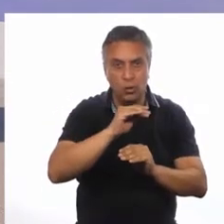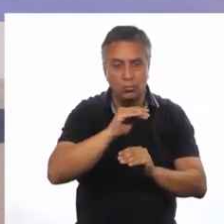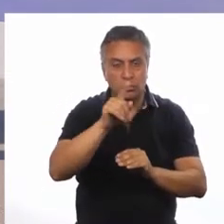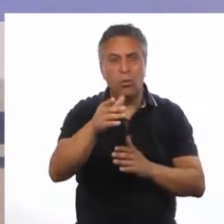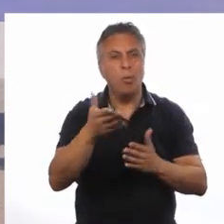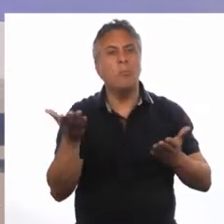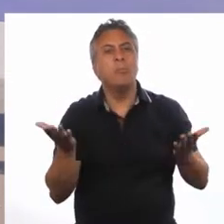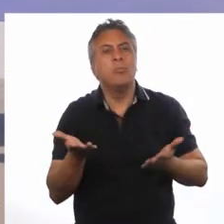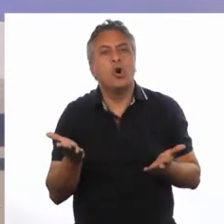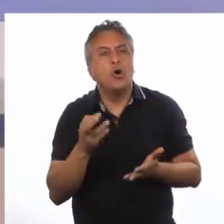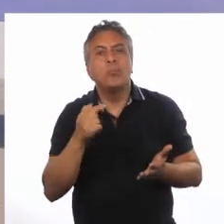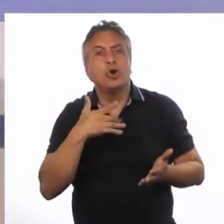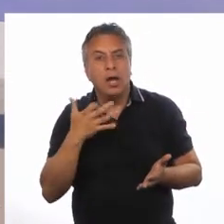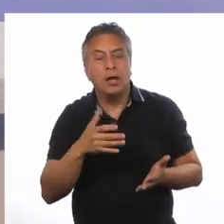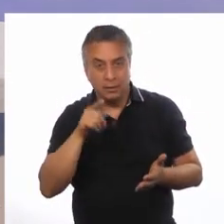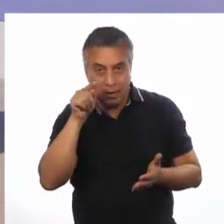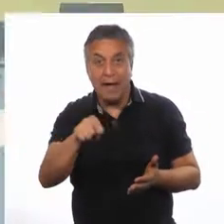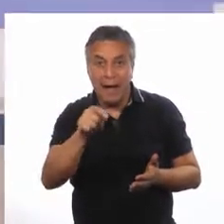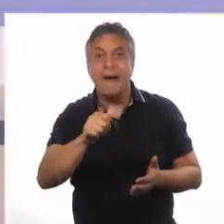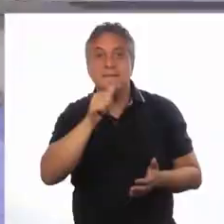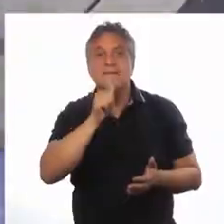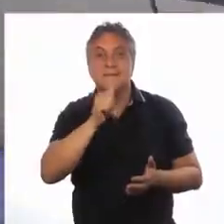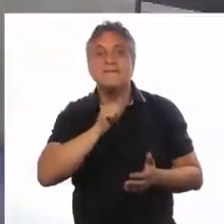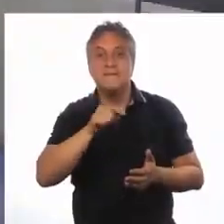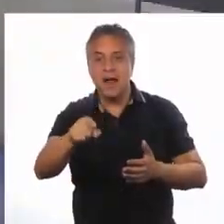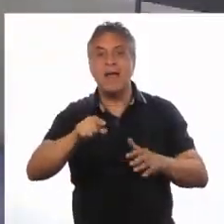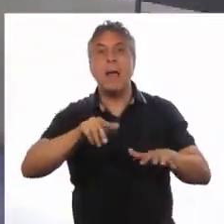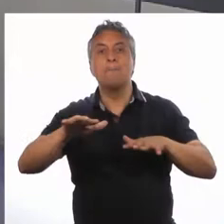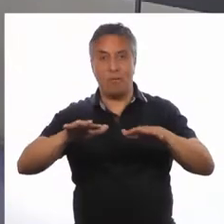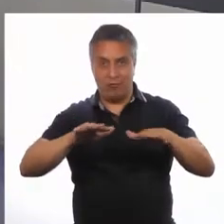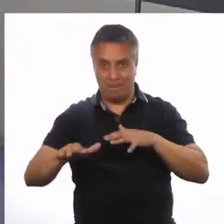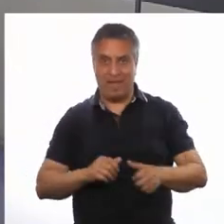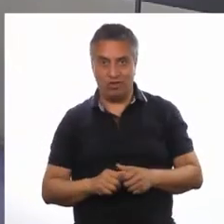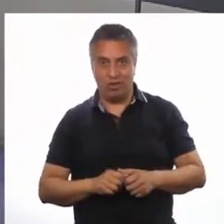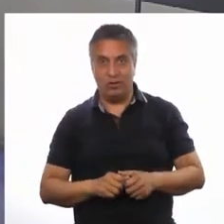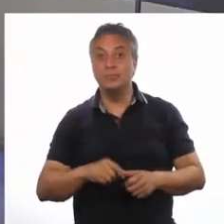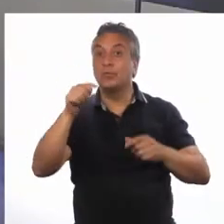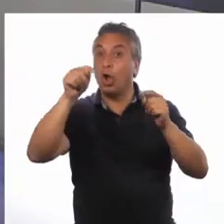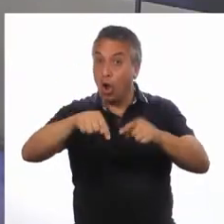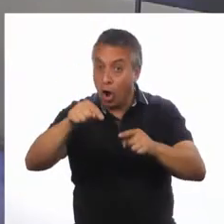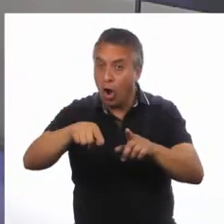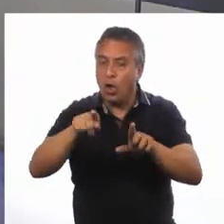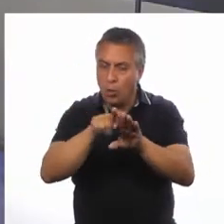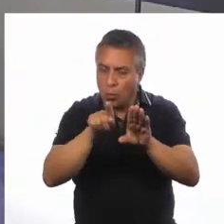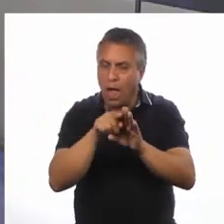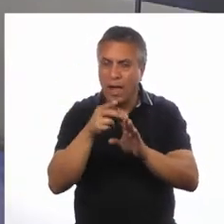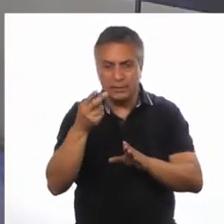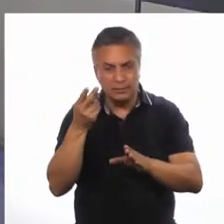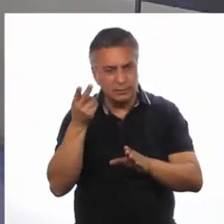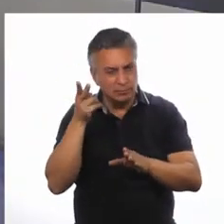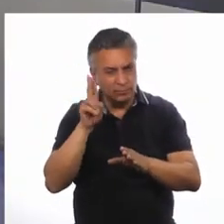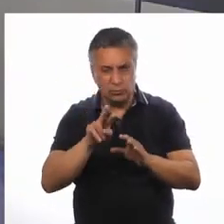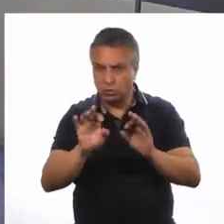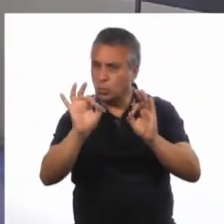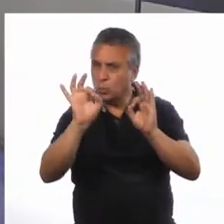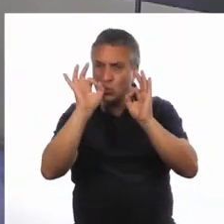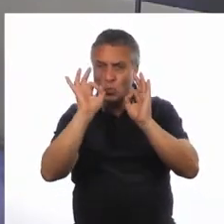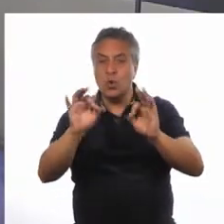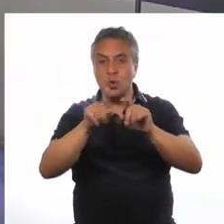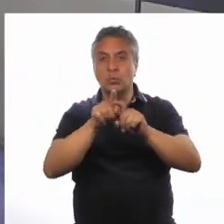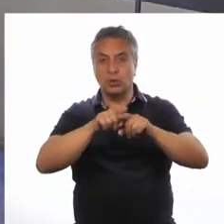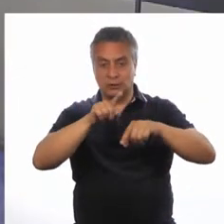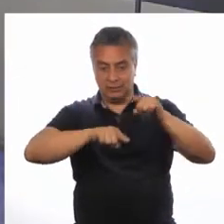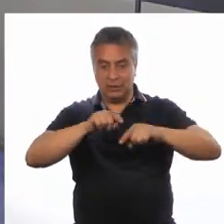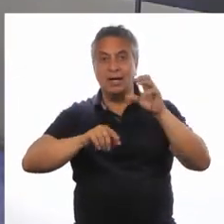fases? Porque a esto le falta movimiento. Hoy vamos a simular el movimiento de la Luna en torno a la Tierra. Y para